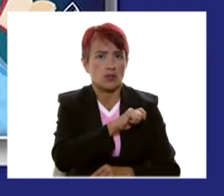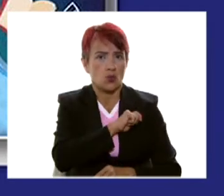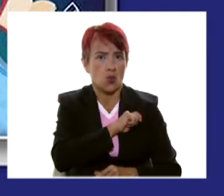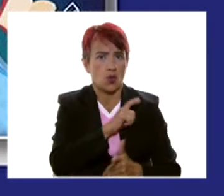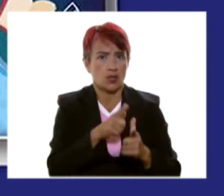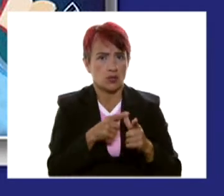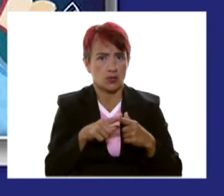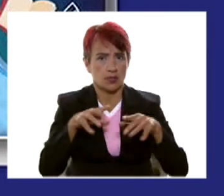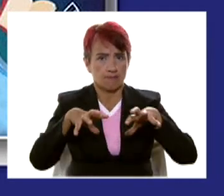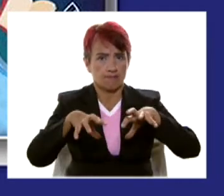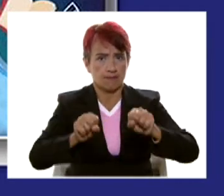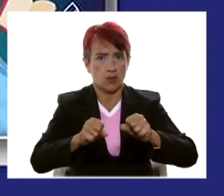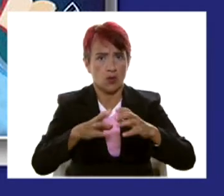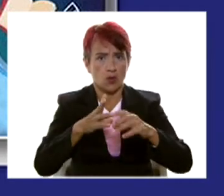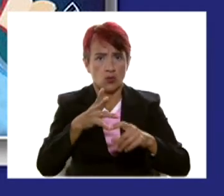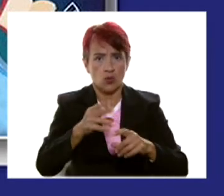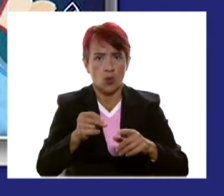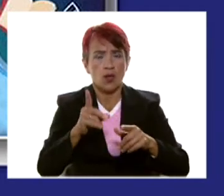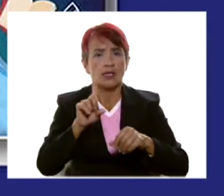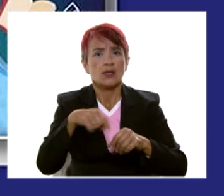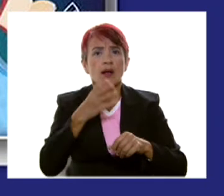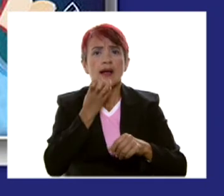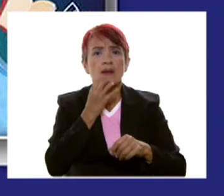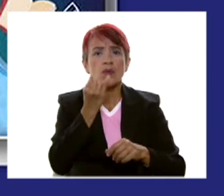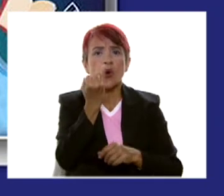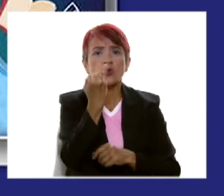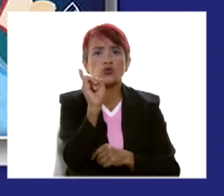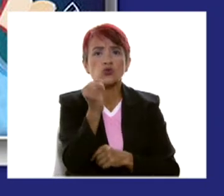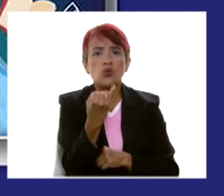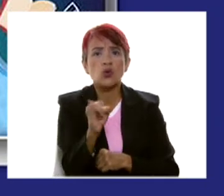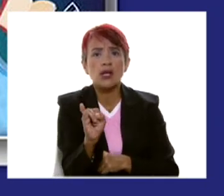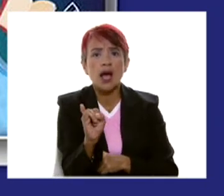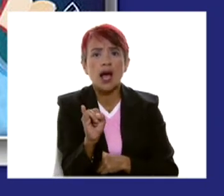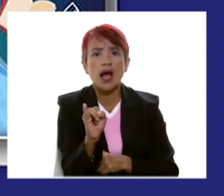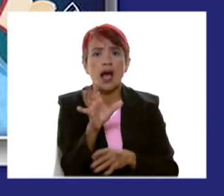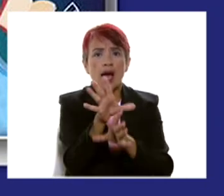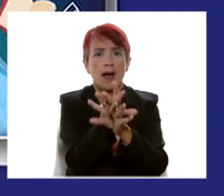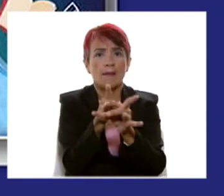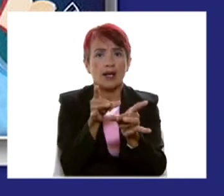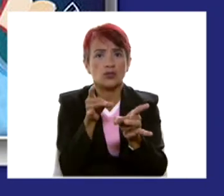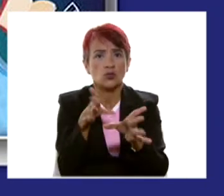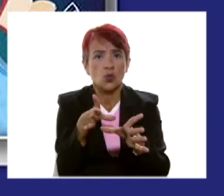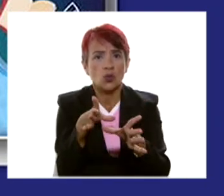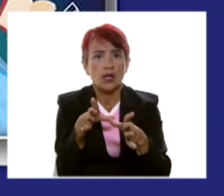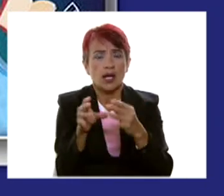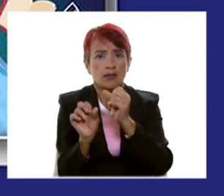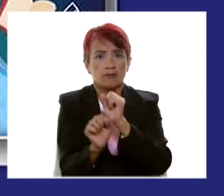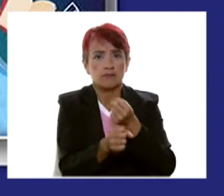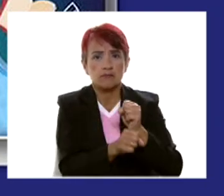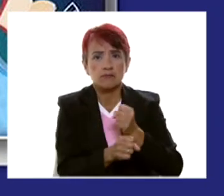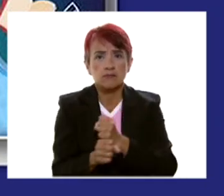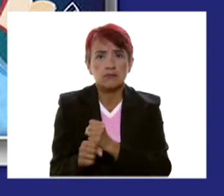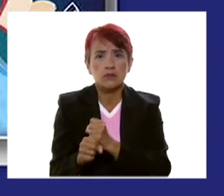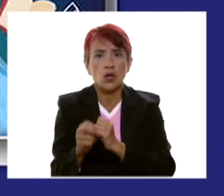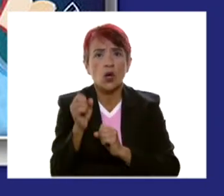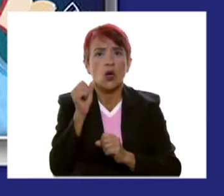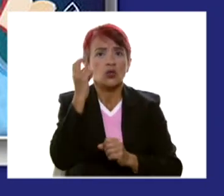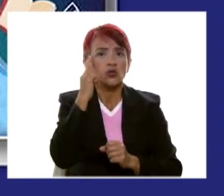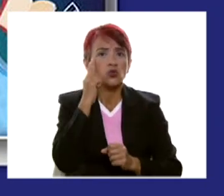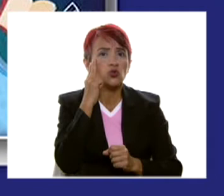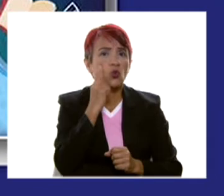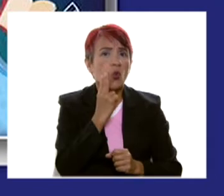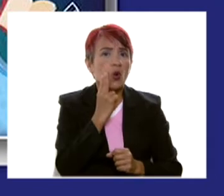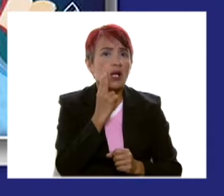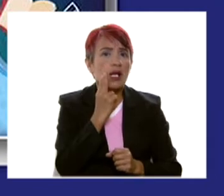mayoría se hallan en zonas de los estados Zulia, Amazonas, Bolívar, del Tamacuro, Anzoátegui, Sucre, Monagas